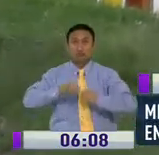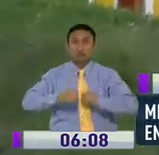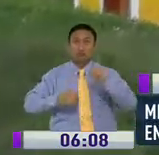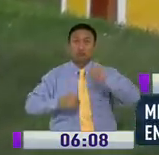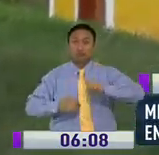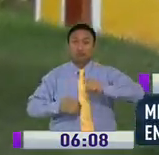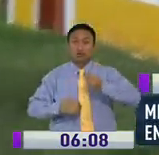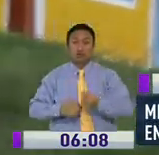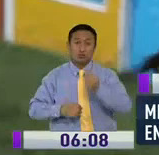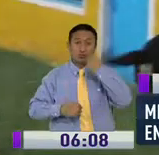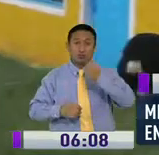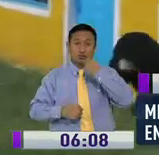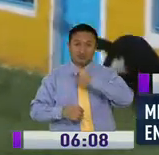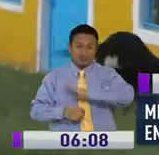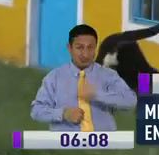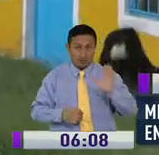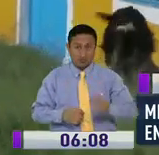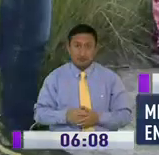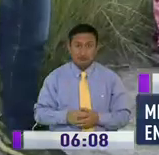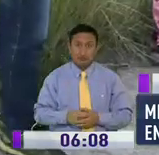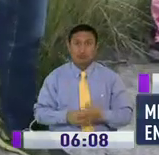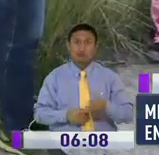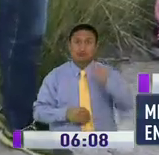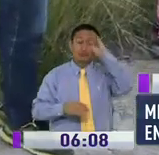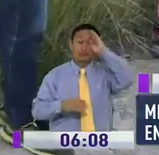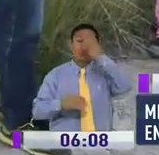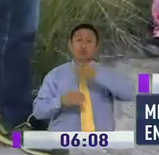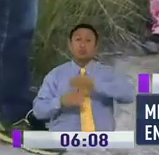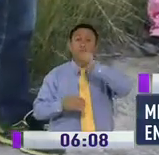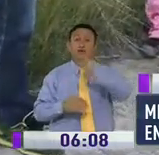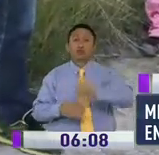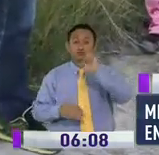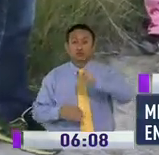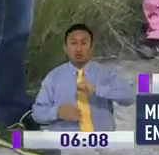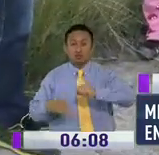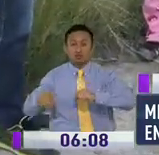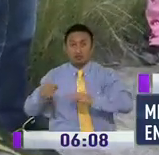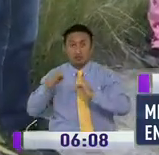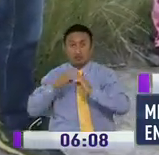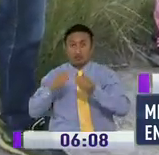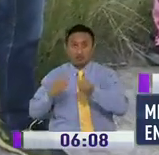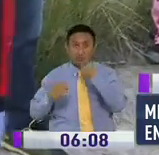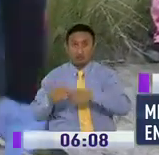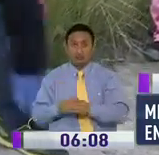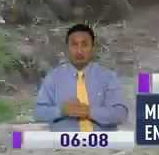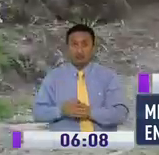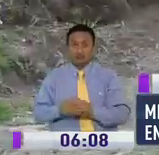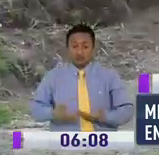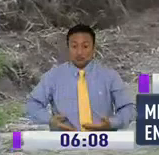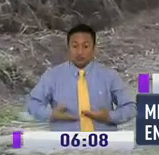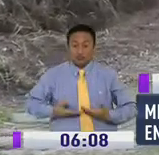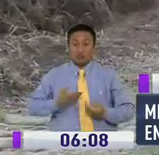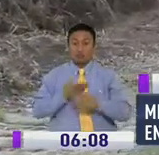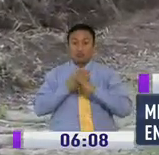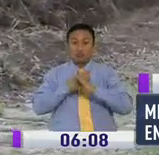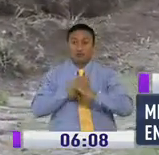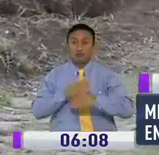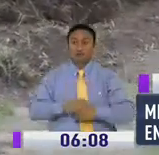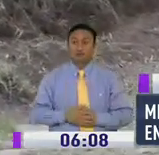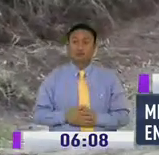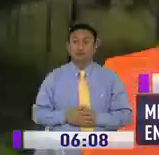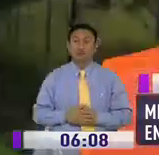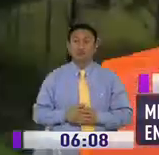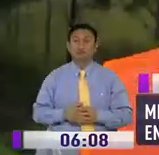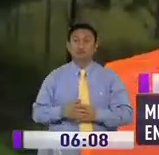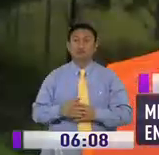necesidades nutricionales con el objetivo de que las personas puedan alimentarse y subir las defensas de su sistema